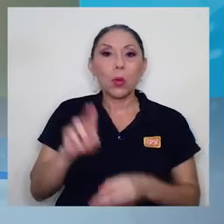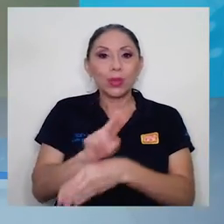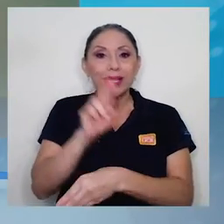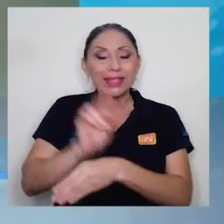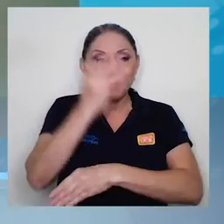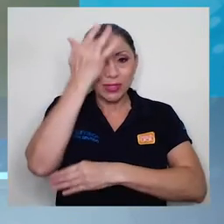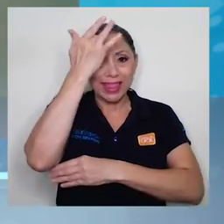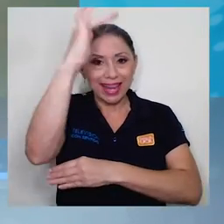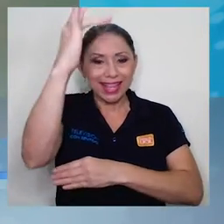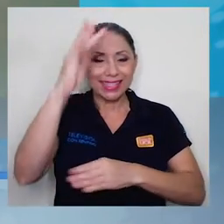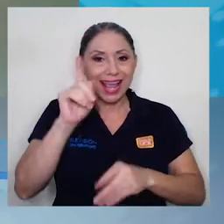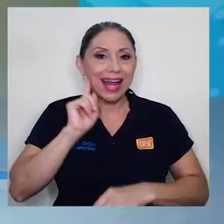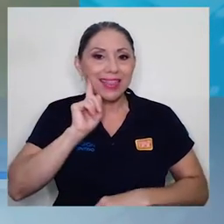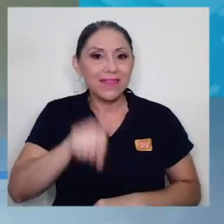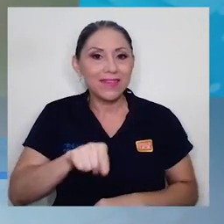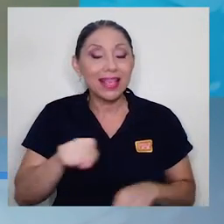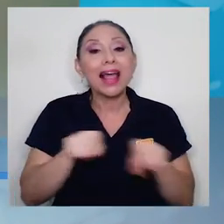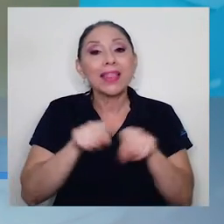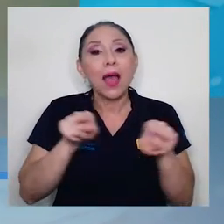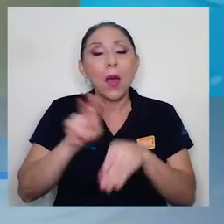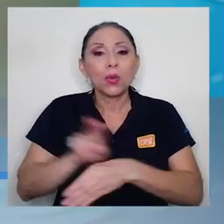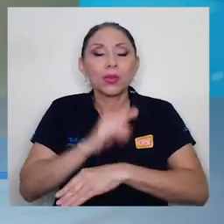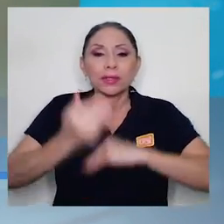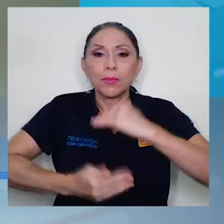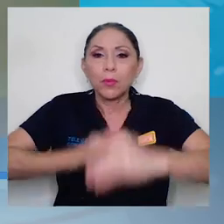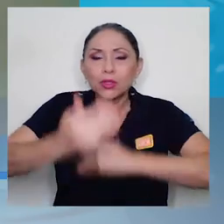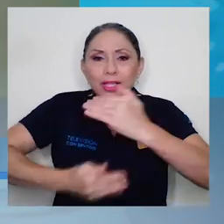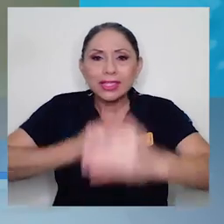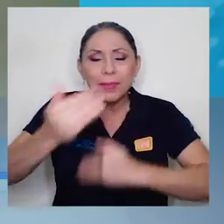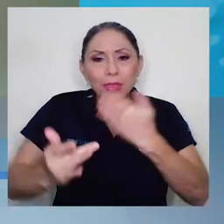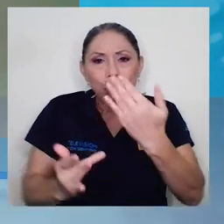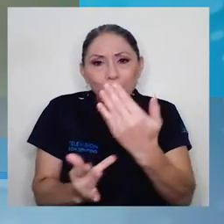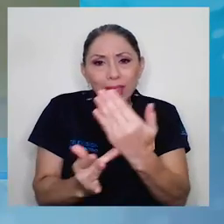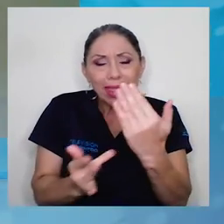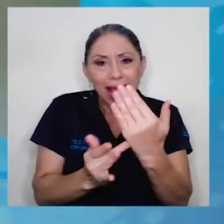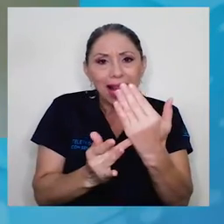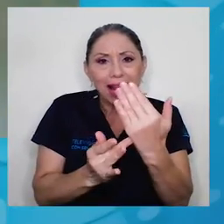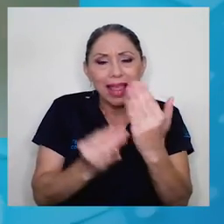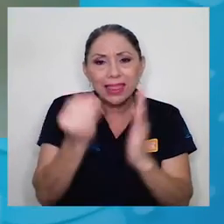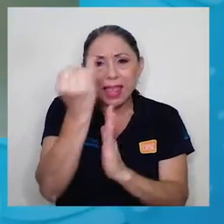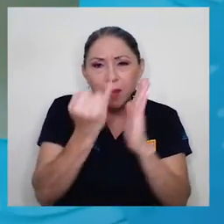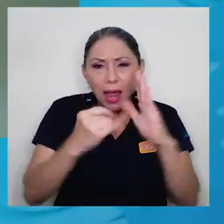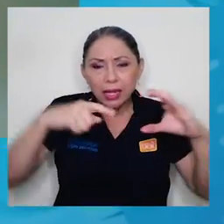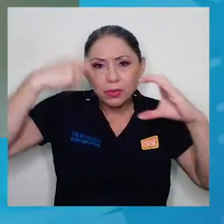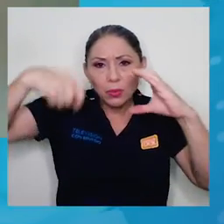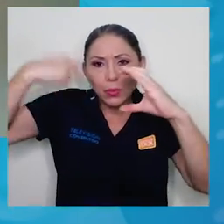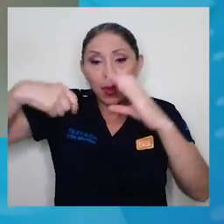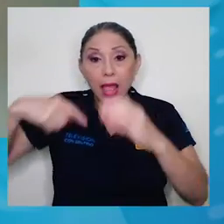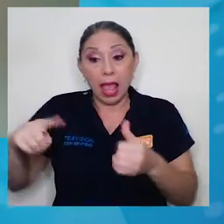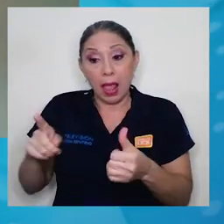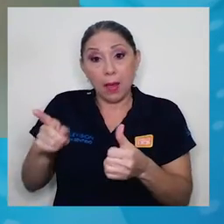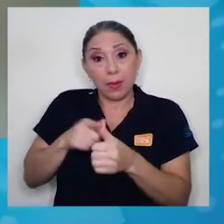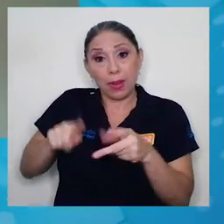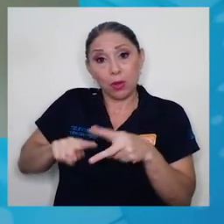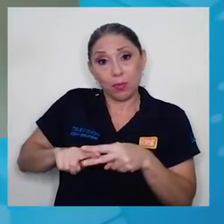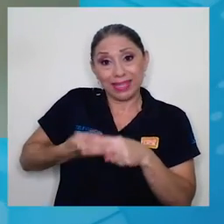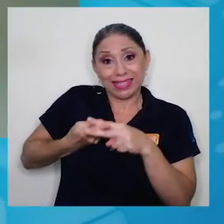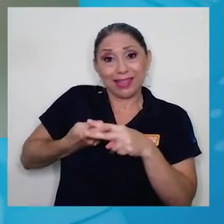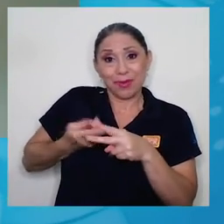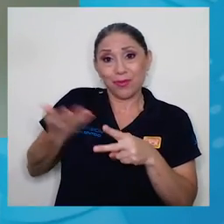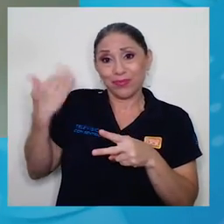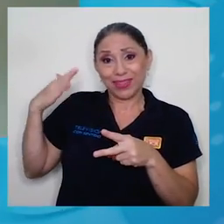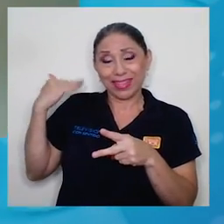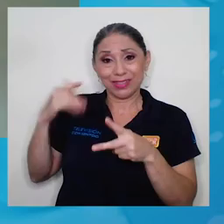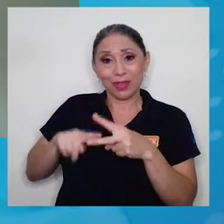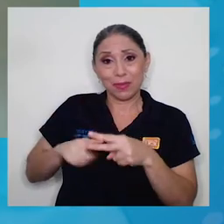utilizamos procesamiento digital de imágenes para, en un principio, cuando esto empezó a ser